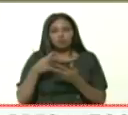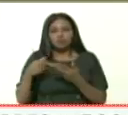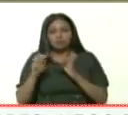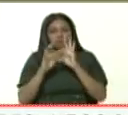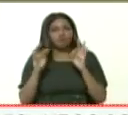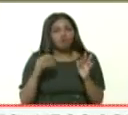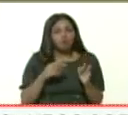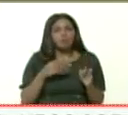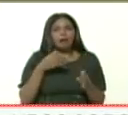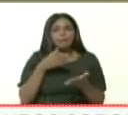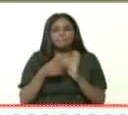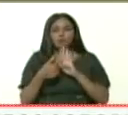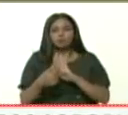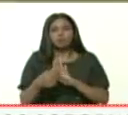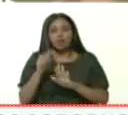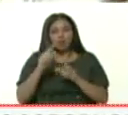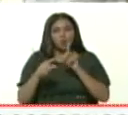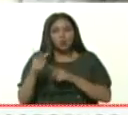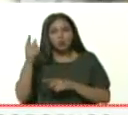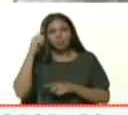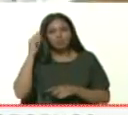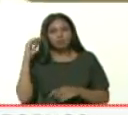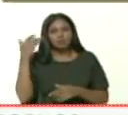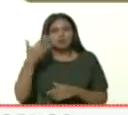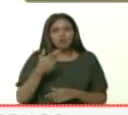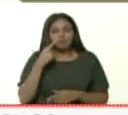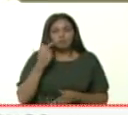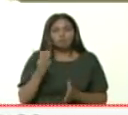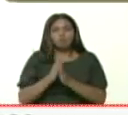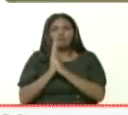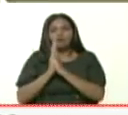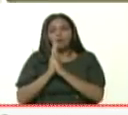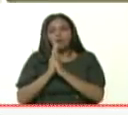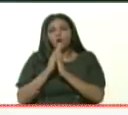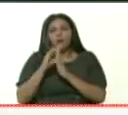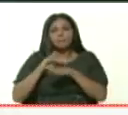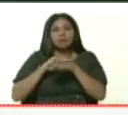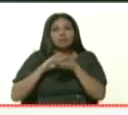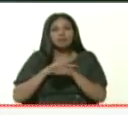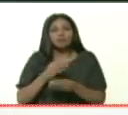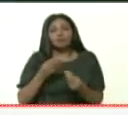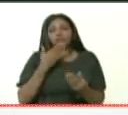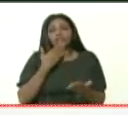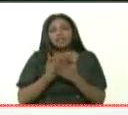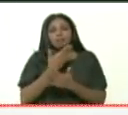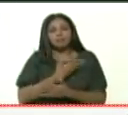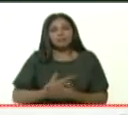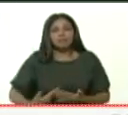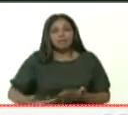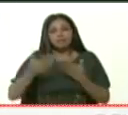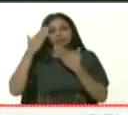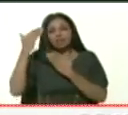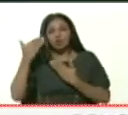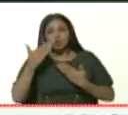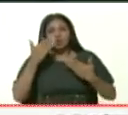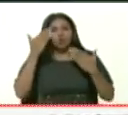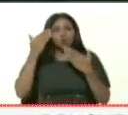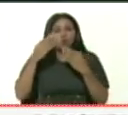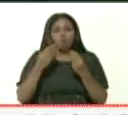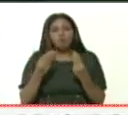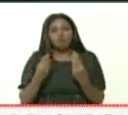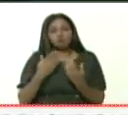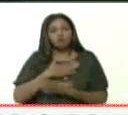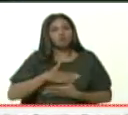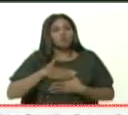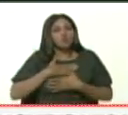van a ir saliendo en estos días que están por venir. Por favor, ministro Jorge Rodríguez. Muchas gracias, presidente. Y saludo con muchísimo